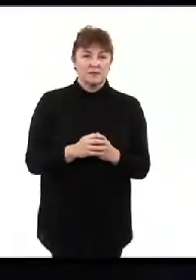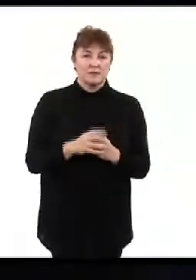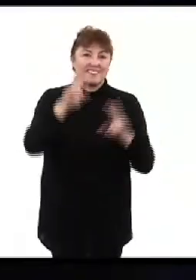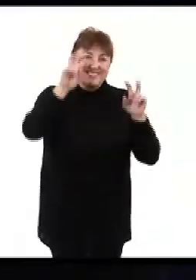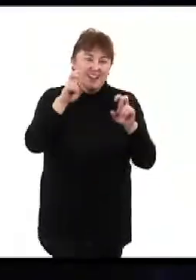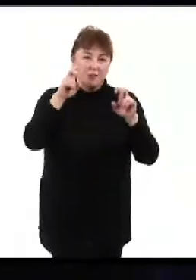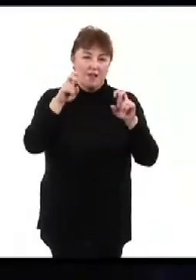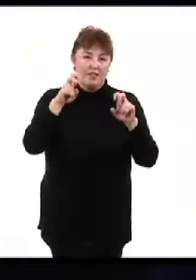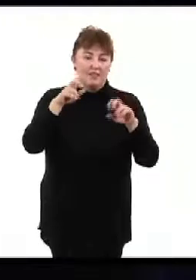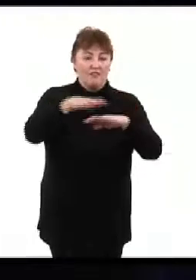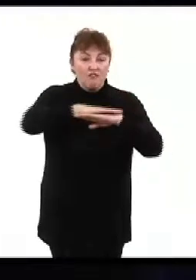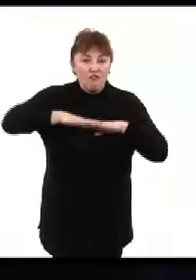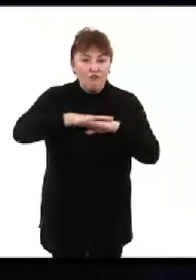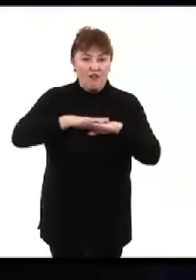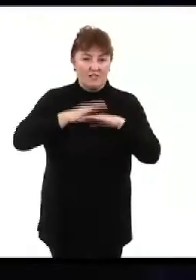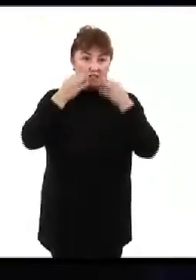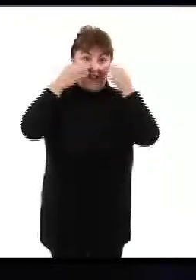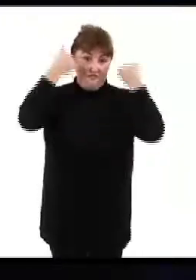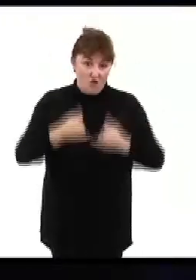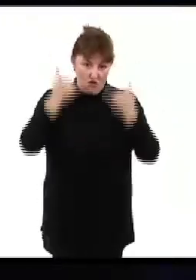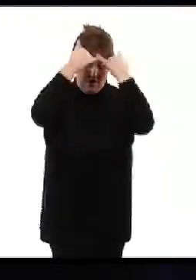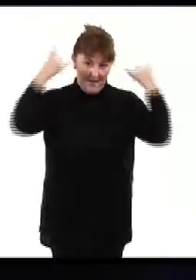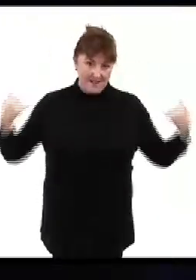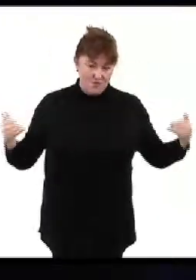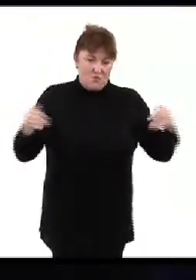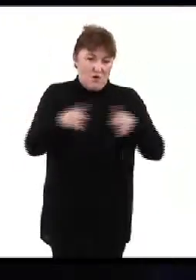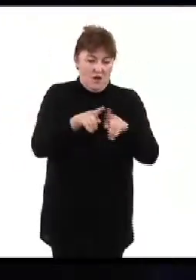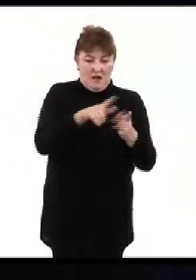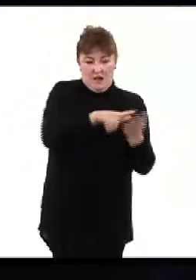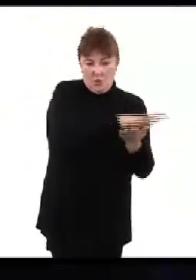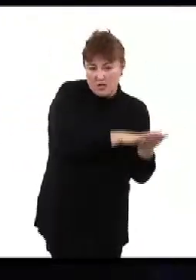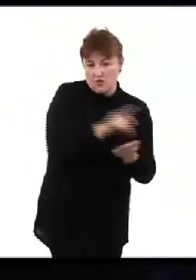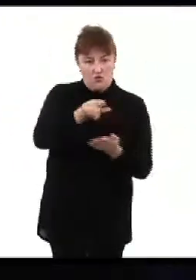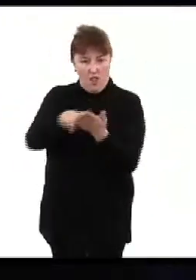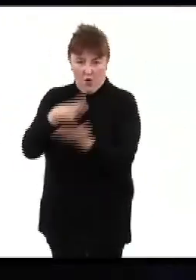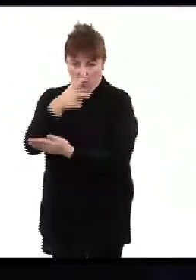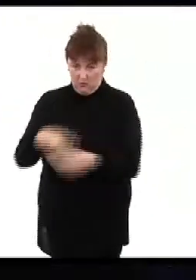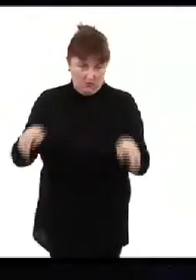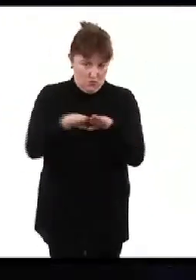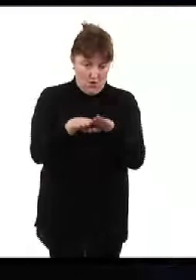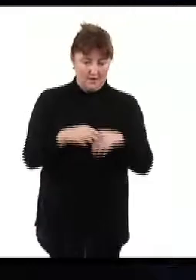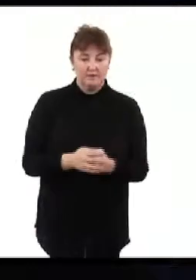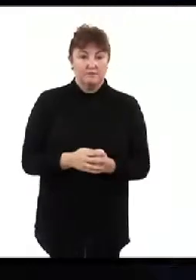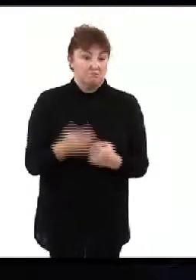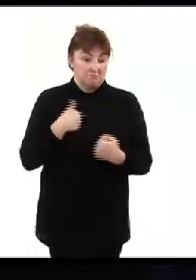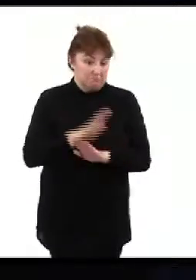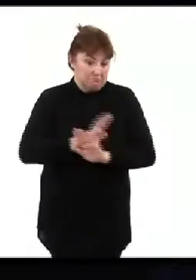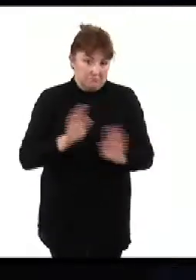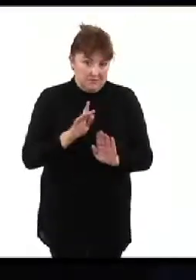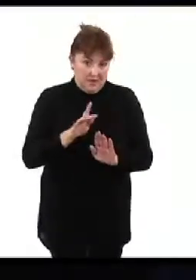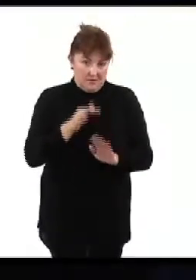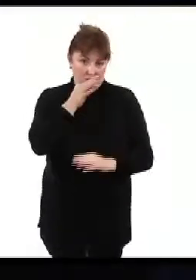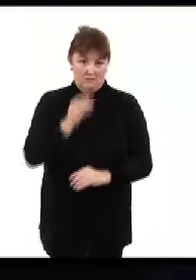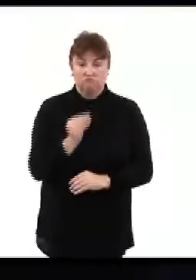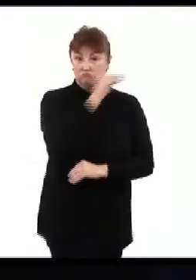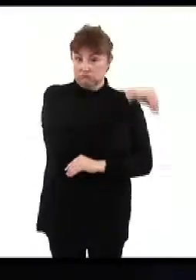esas bases biológicas tanto de la lengua de signos como de las lenguas orales. Sin más, yo creo que es momento de dejarle la palabra a